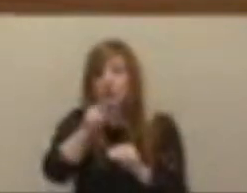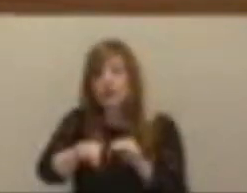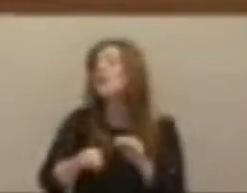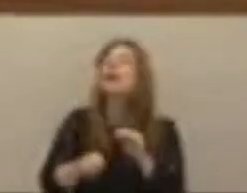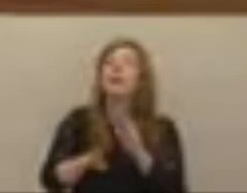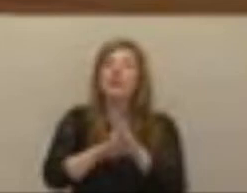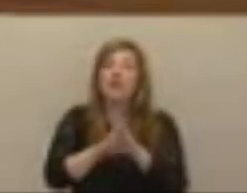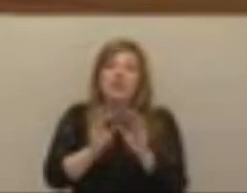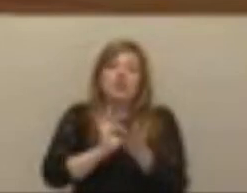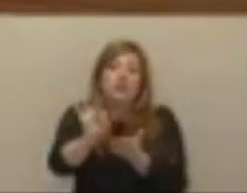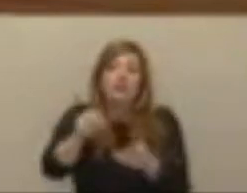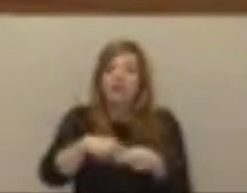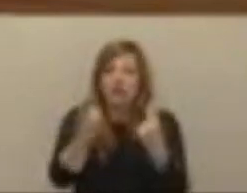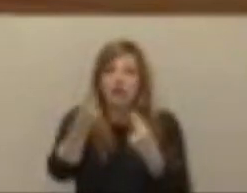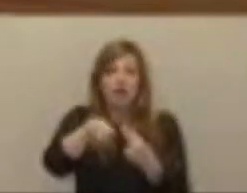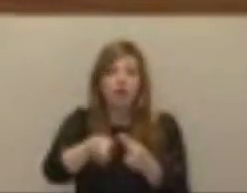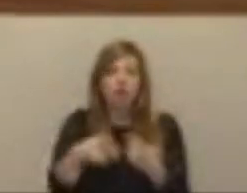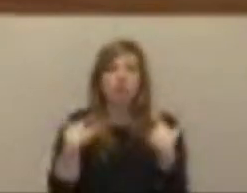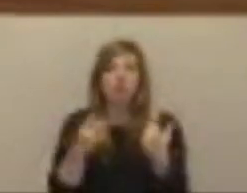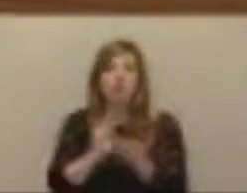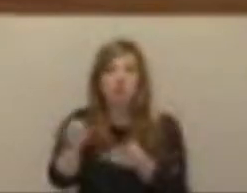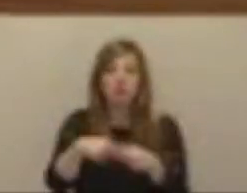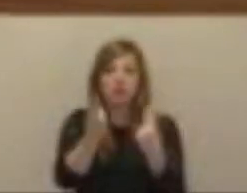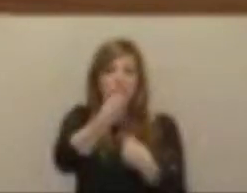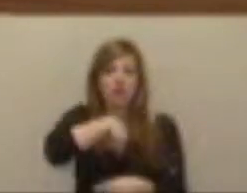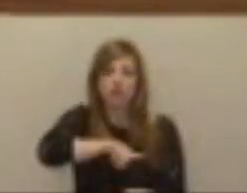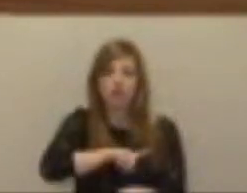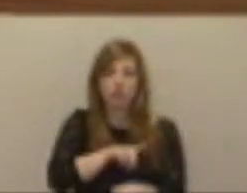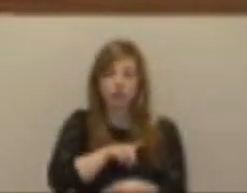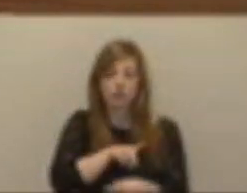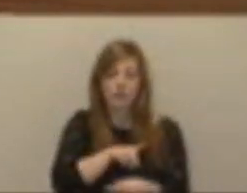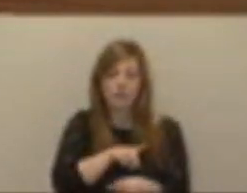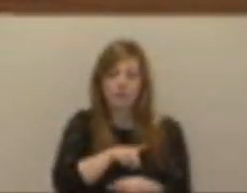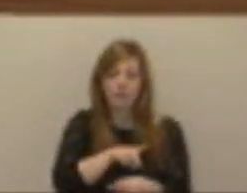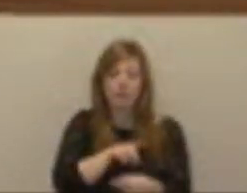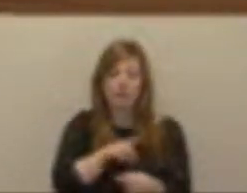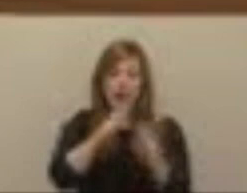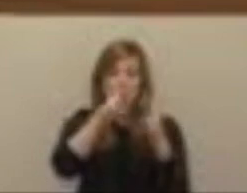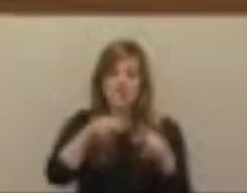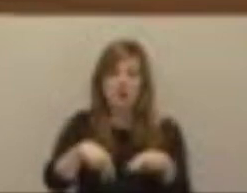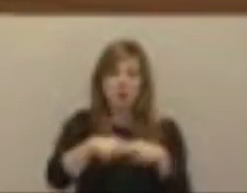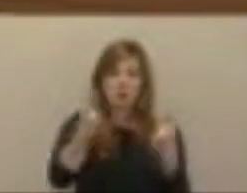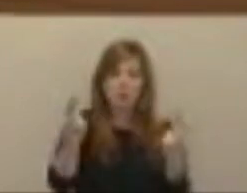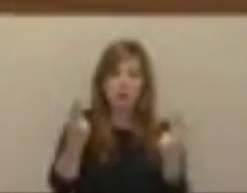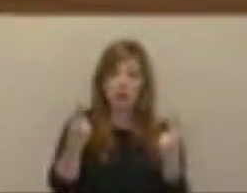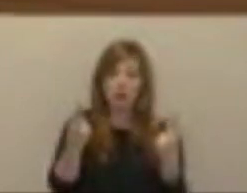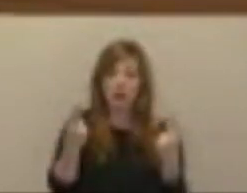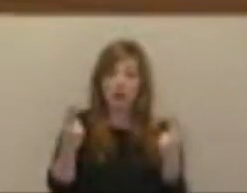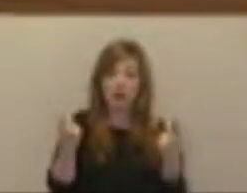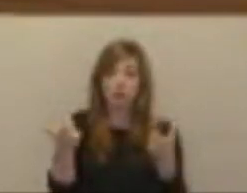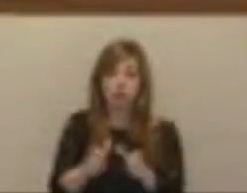públicos y llevando servicios públicos. Y resulta que mientras tanto estamos adelgazando la administración pública con unas medidas que decimos que